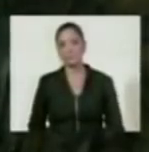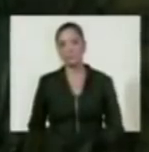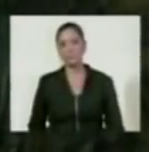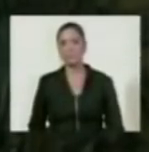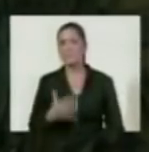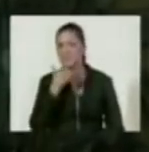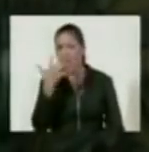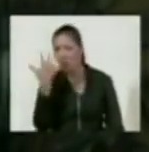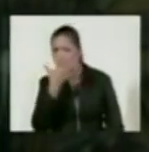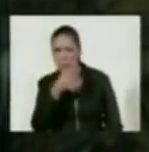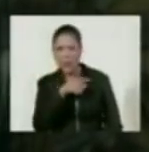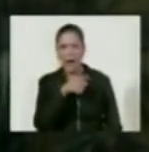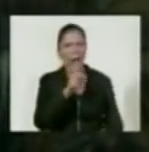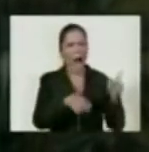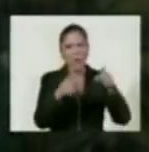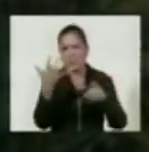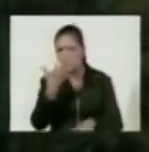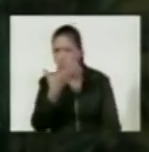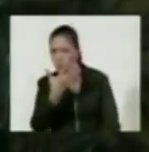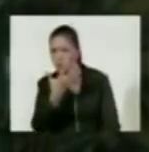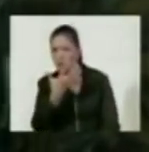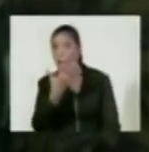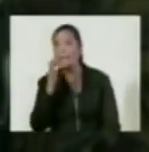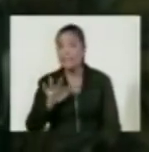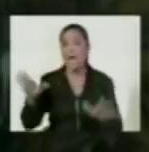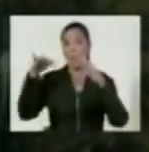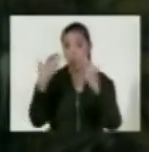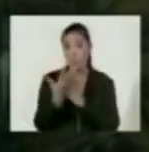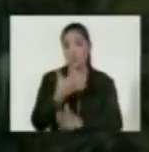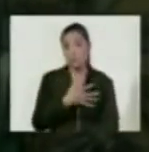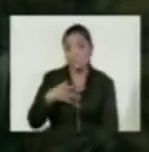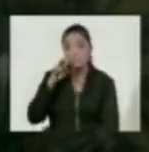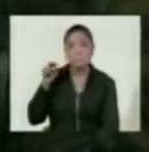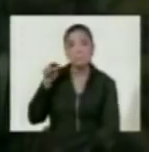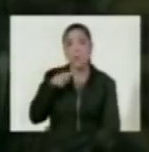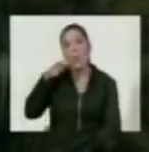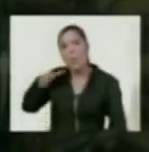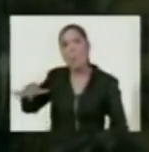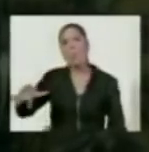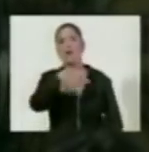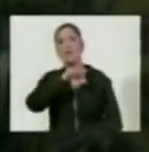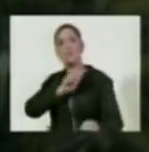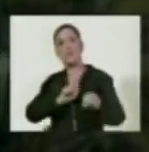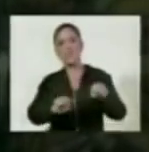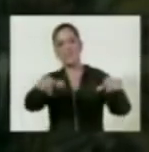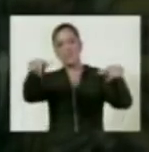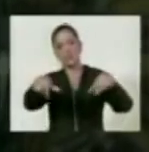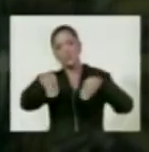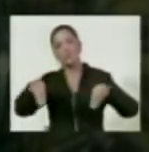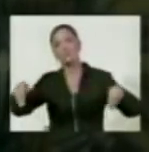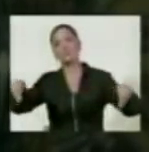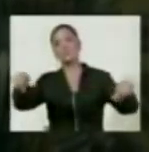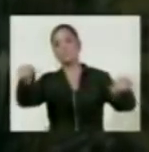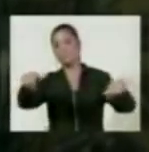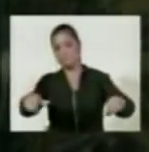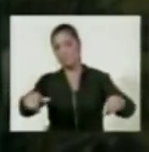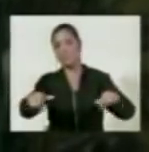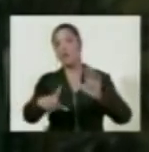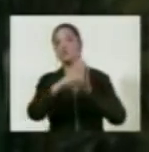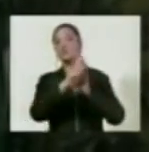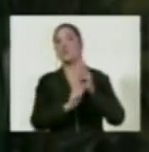dudas, mi comandante en jefe, y si el mundo quiere ver a un pueblo defendiendo su suelo sagrado, su